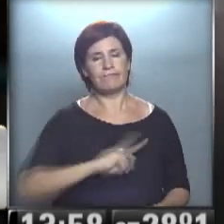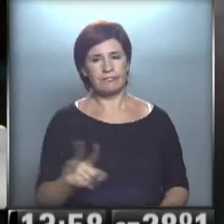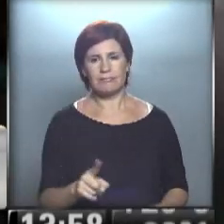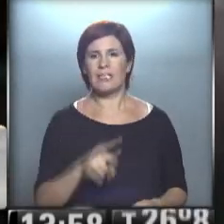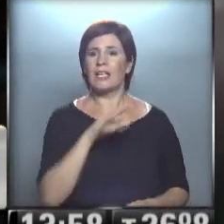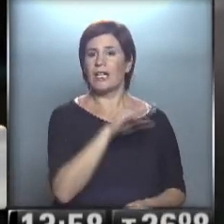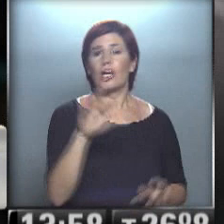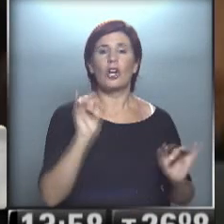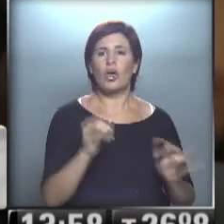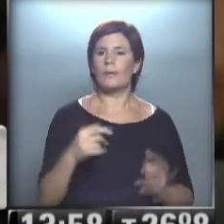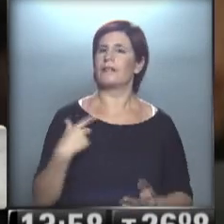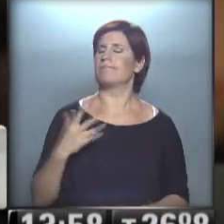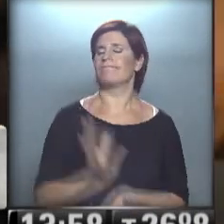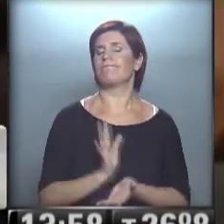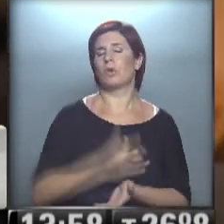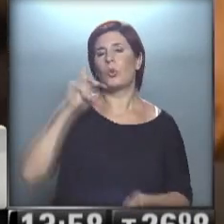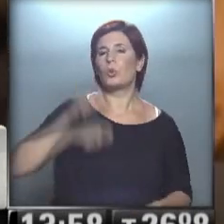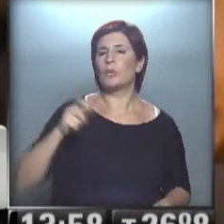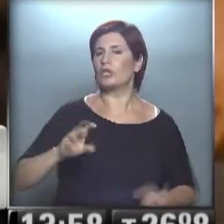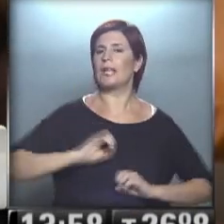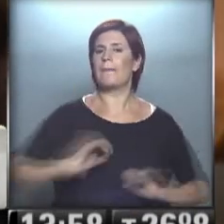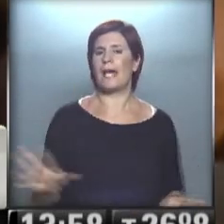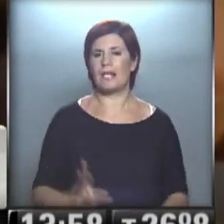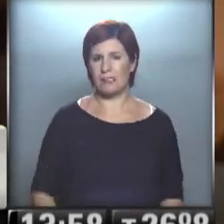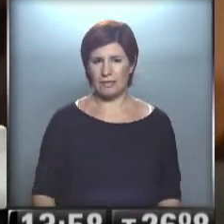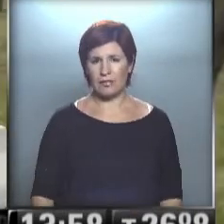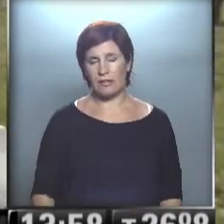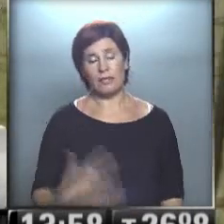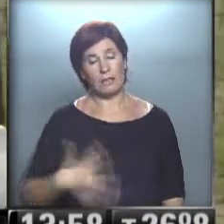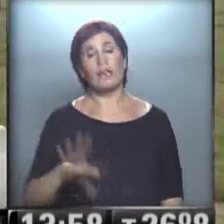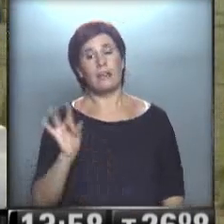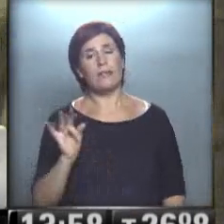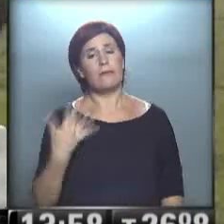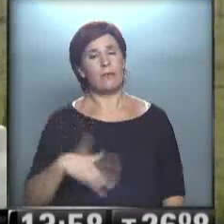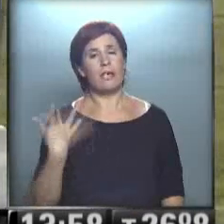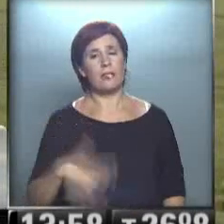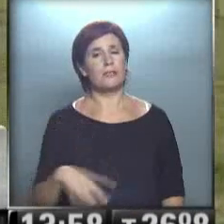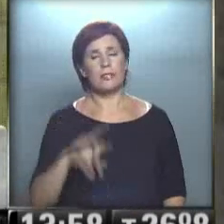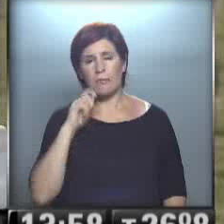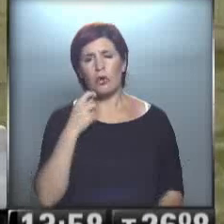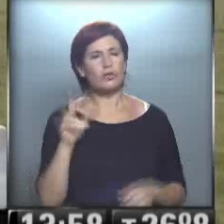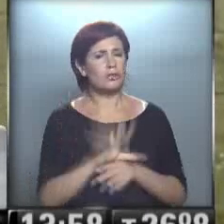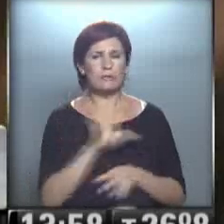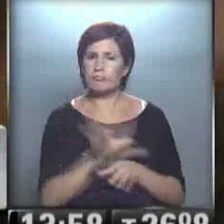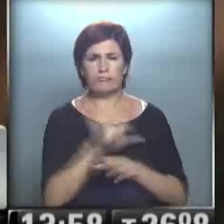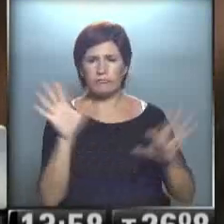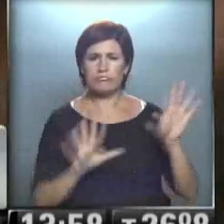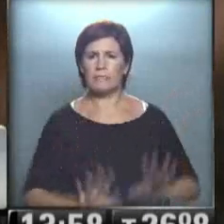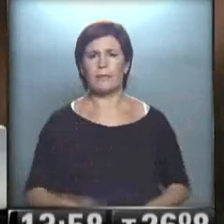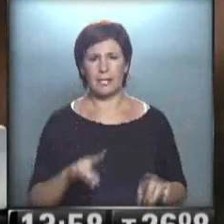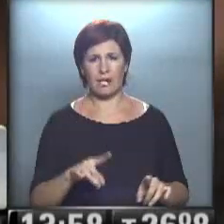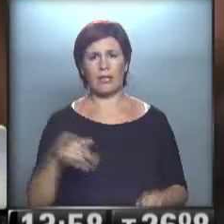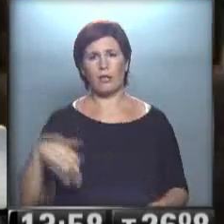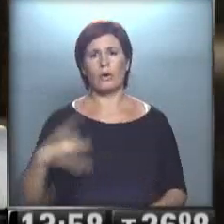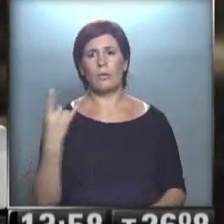que juzgan estas modalidades elegidas por los padres. Una película fuerte, maravilloso trabajo que ha hecho Selena Murga, quien va a estar